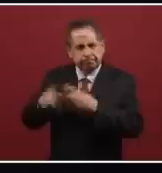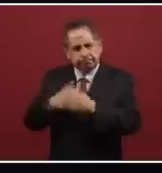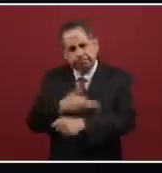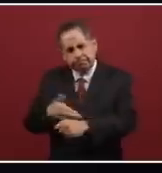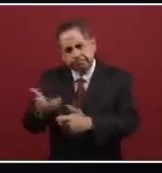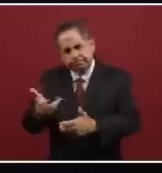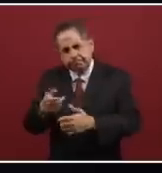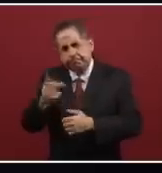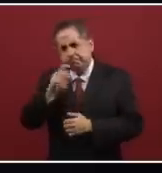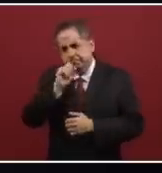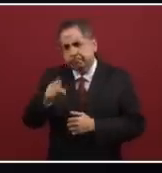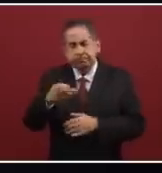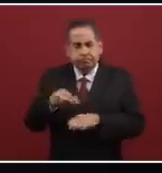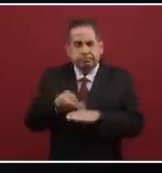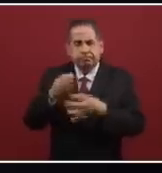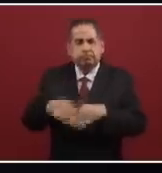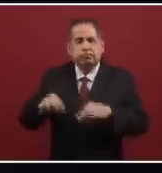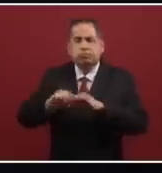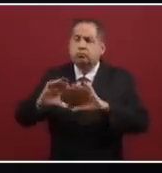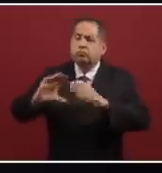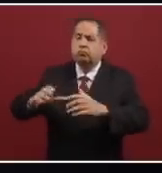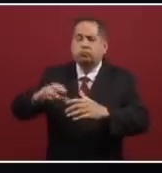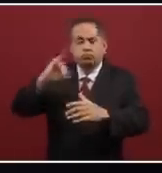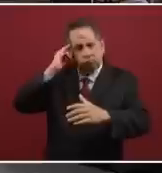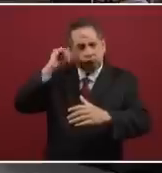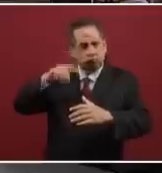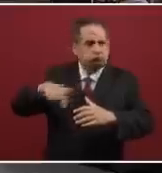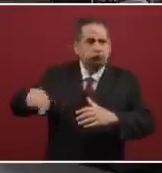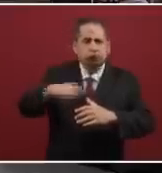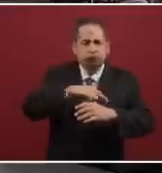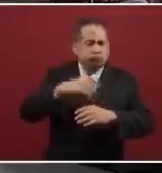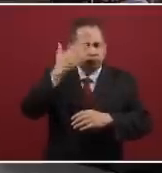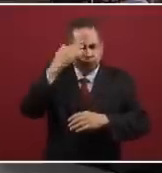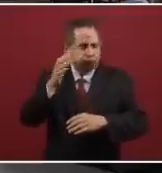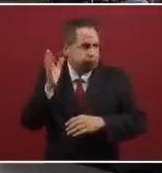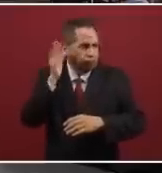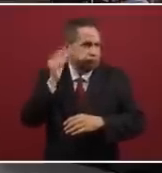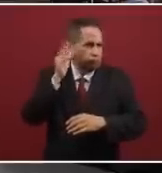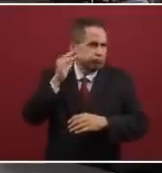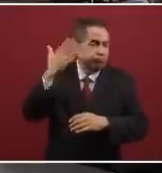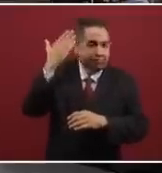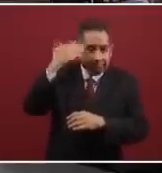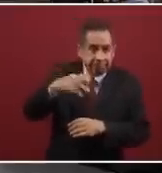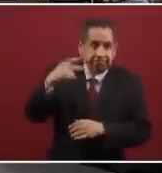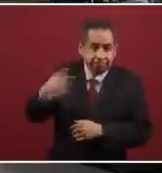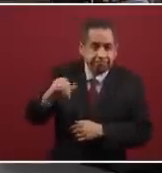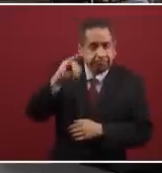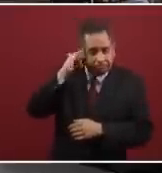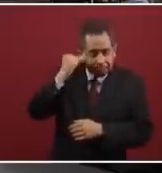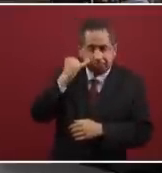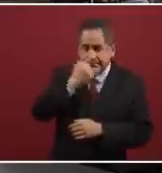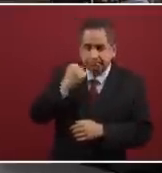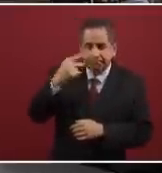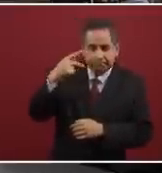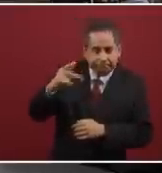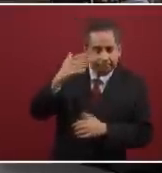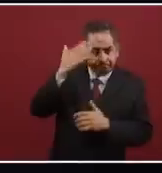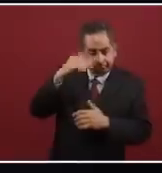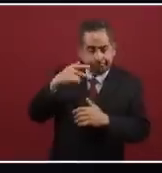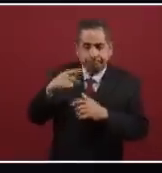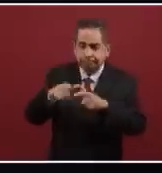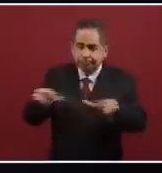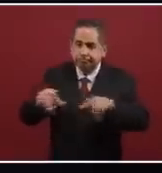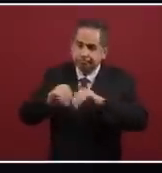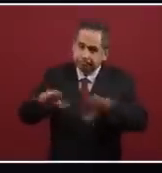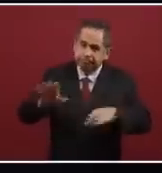pero también es importante que las comunidades escuchen, sean escuchadas en sus